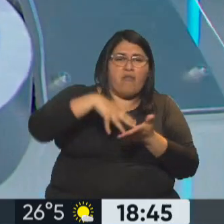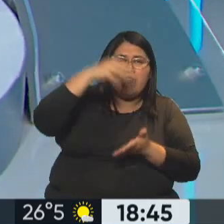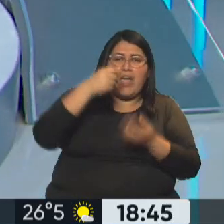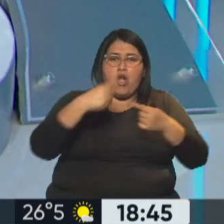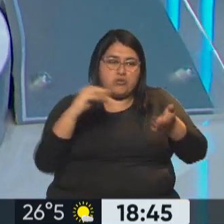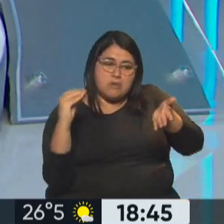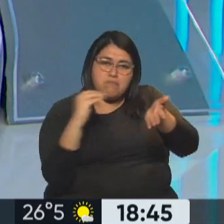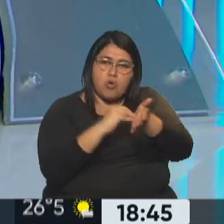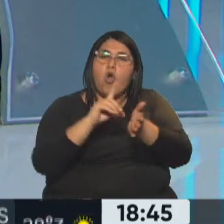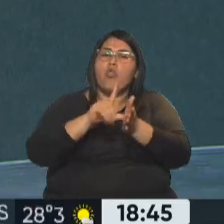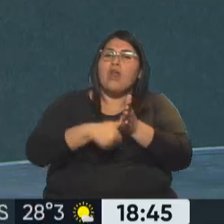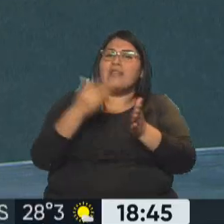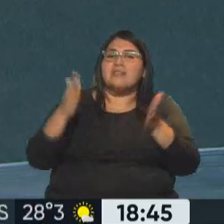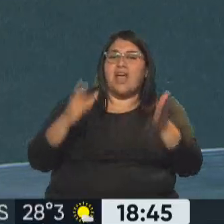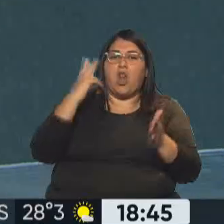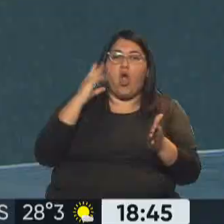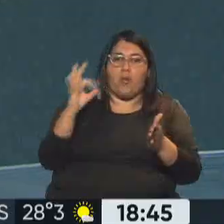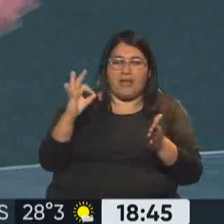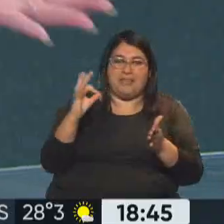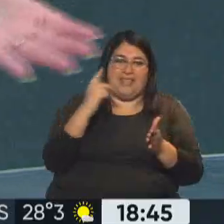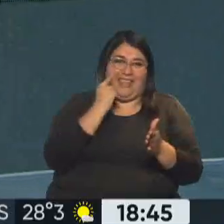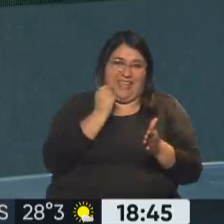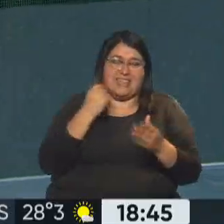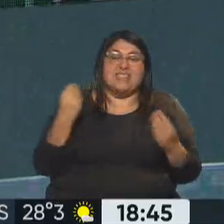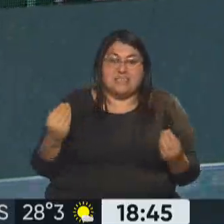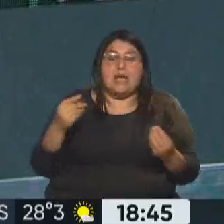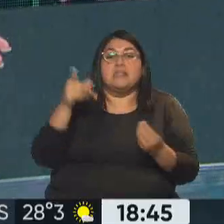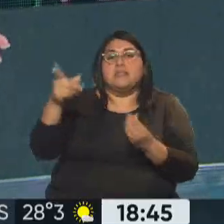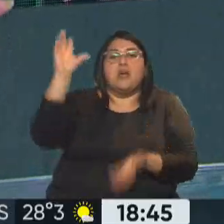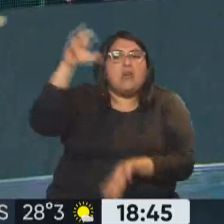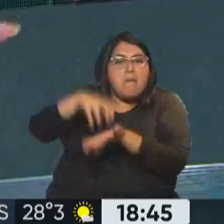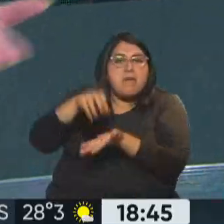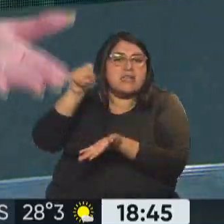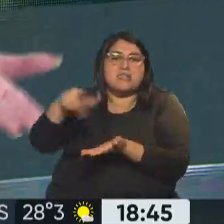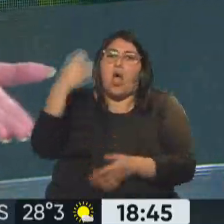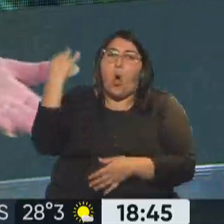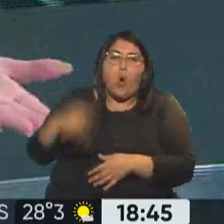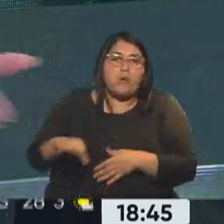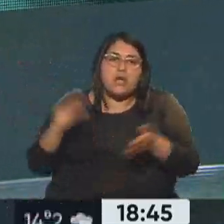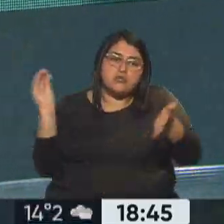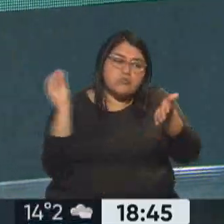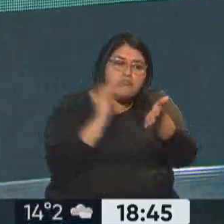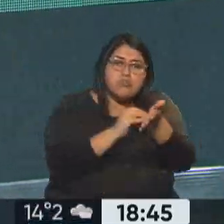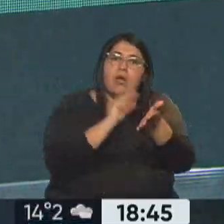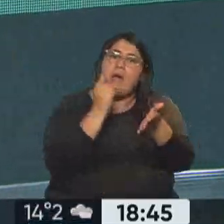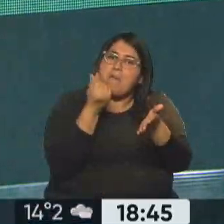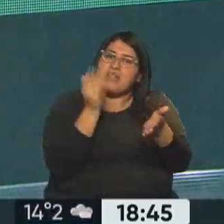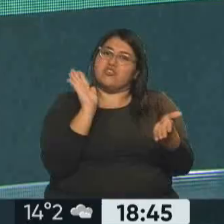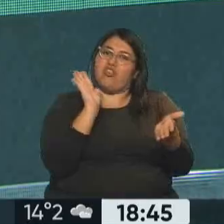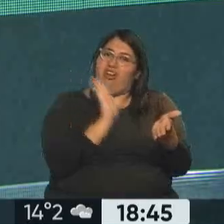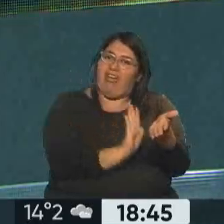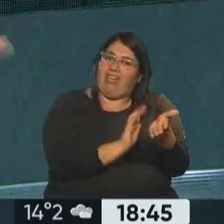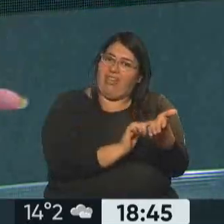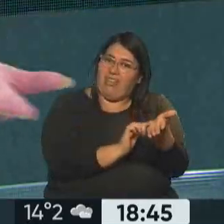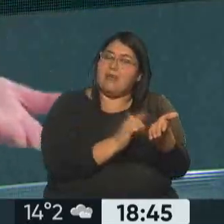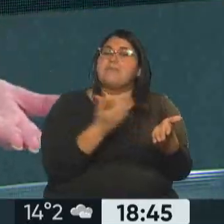por 90 días esas empresas estén obligadas por el precio que marca en el paquete a dejarlo a ese precio, digamos, porque justamente el problema es que